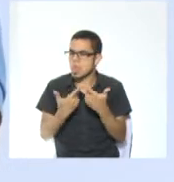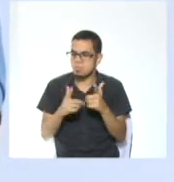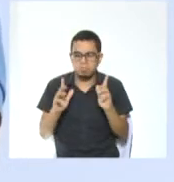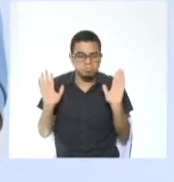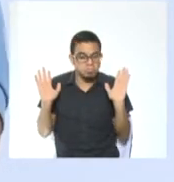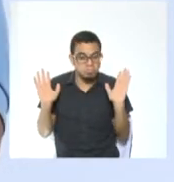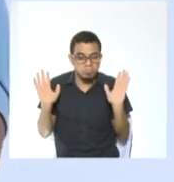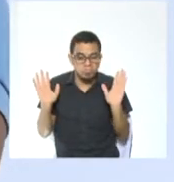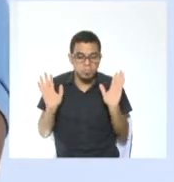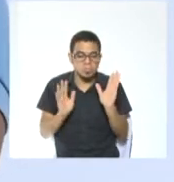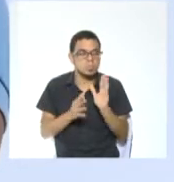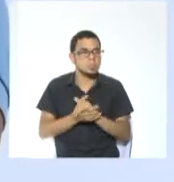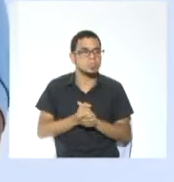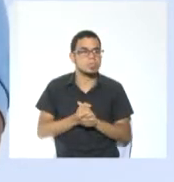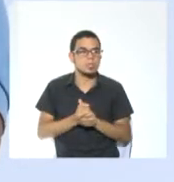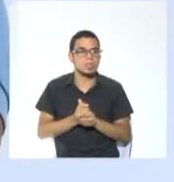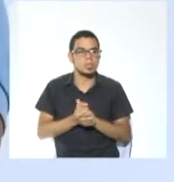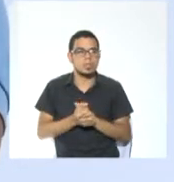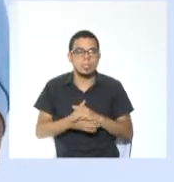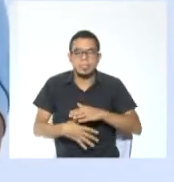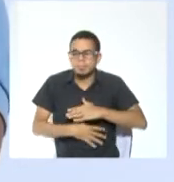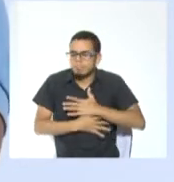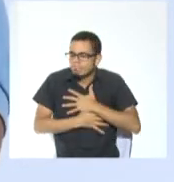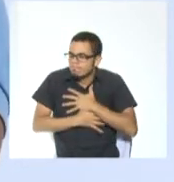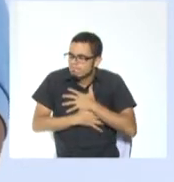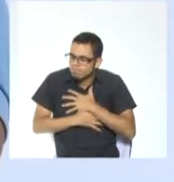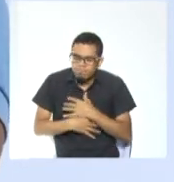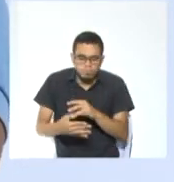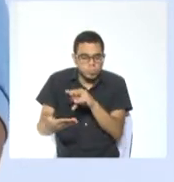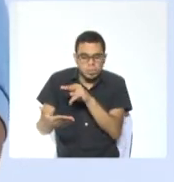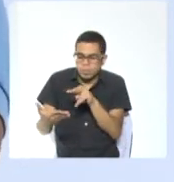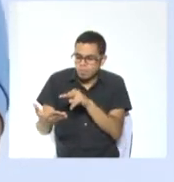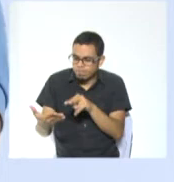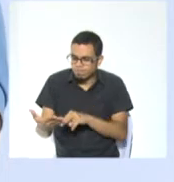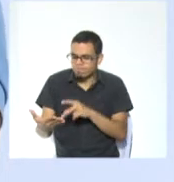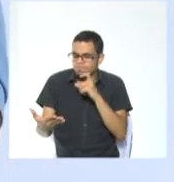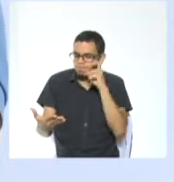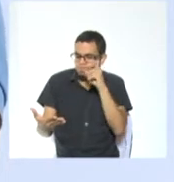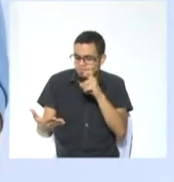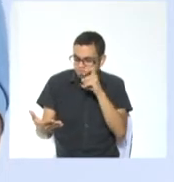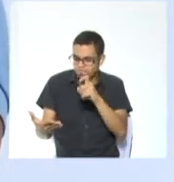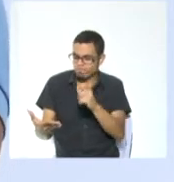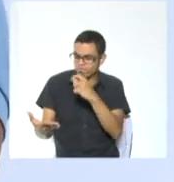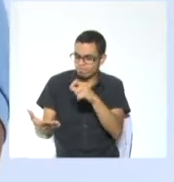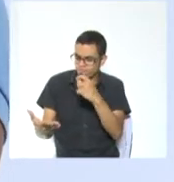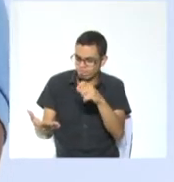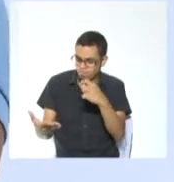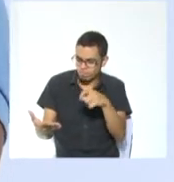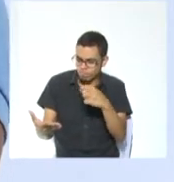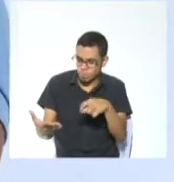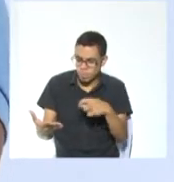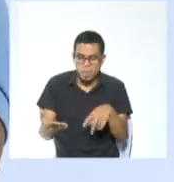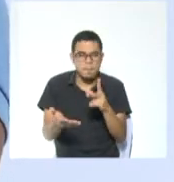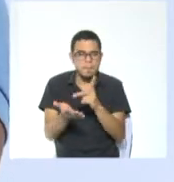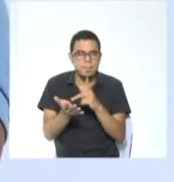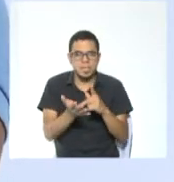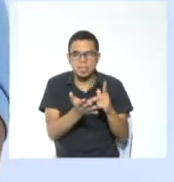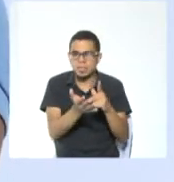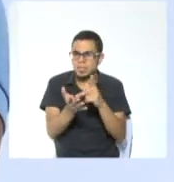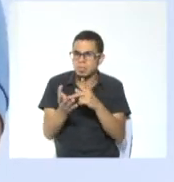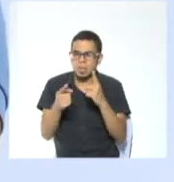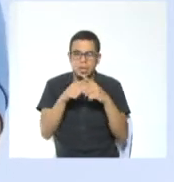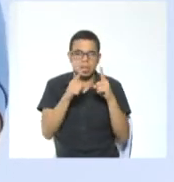libertad plena. Fue un apasionado por las letras. Participó en el movimiento de